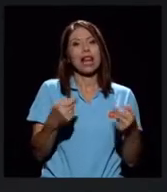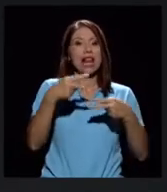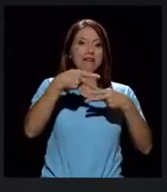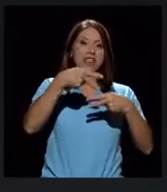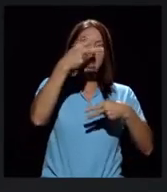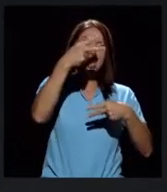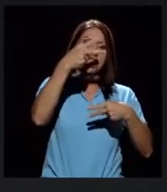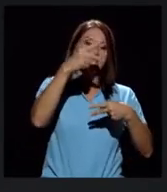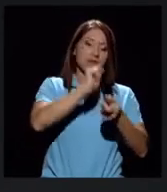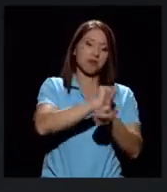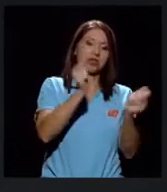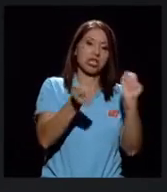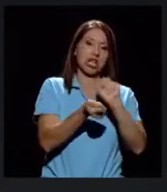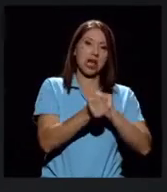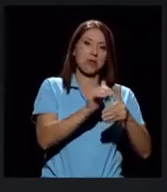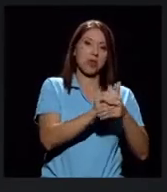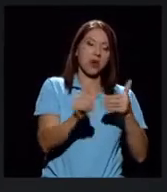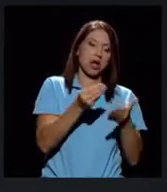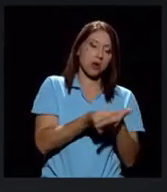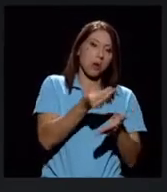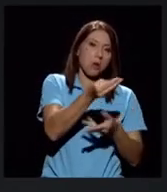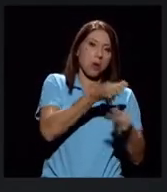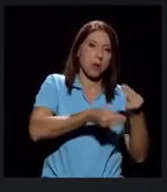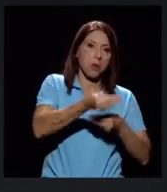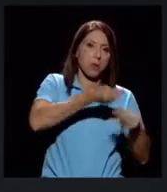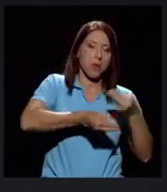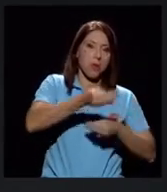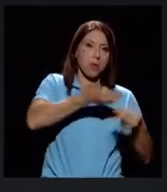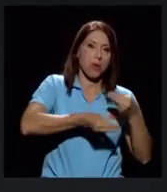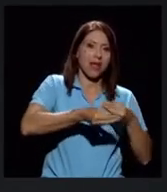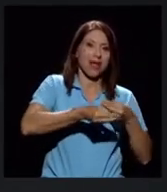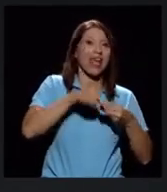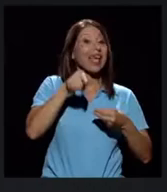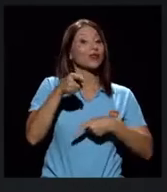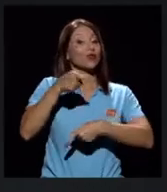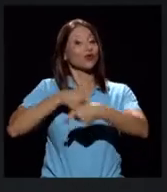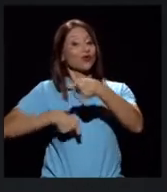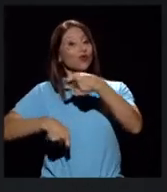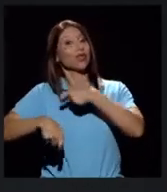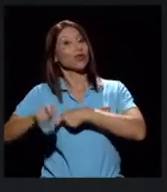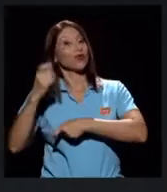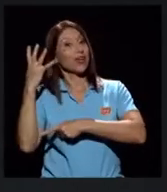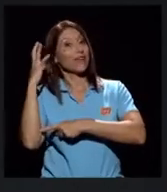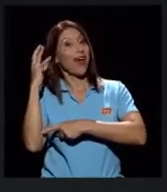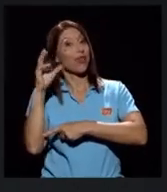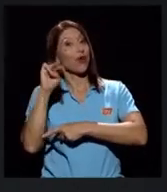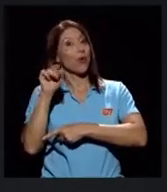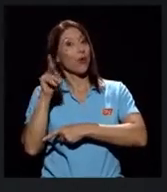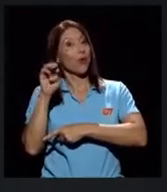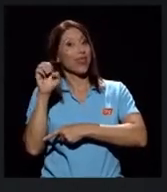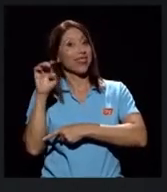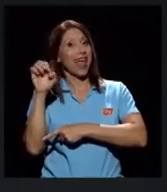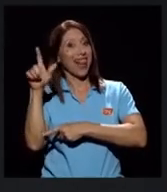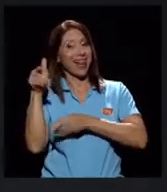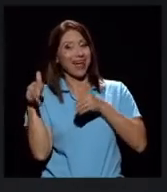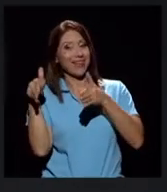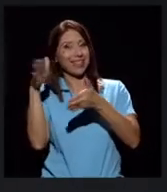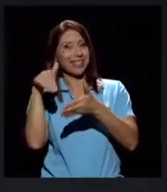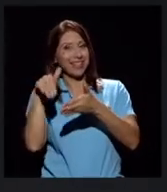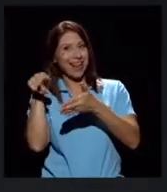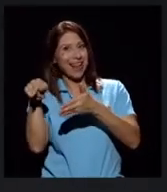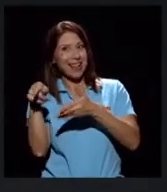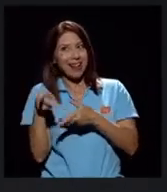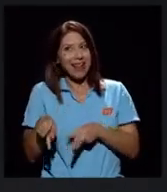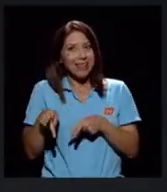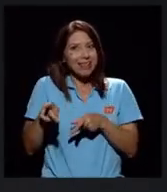va y eso sustituye a la esquina monumental el calor y yo recordamos las ventanillas de los